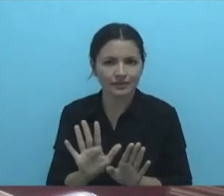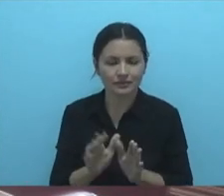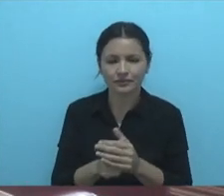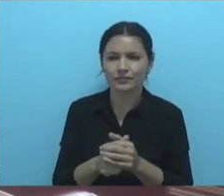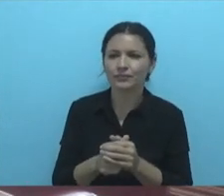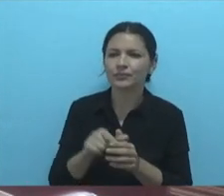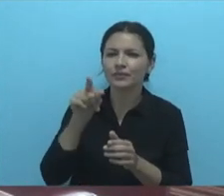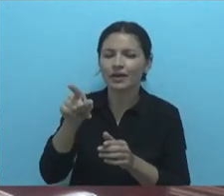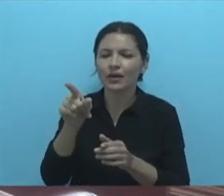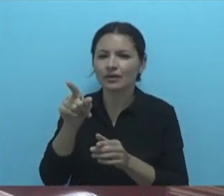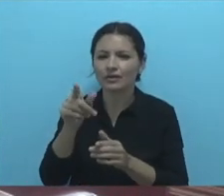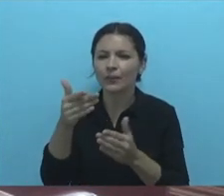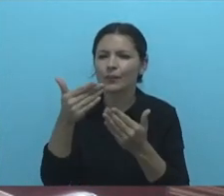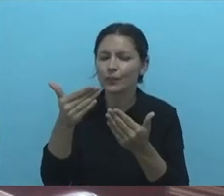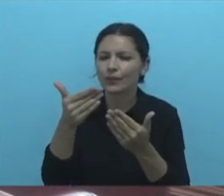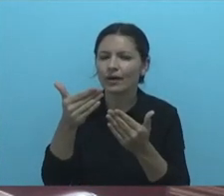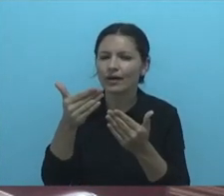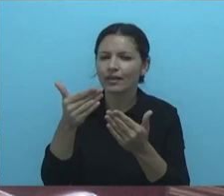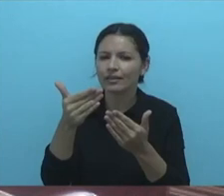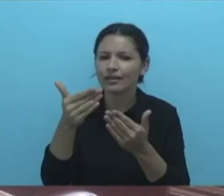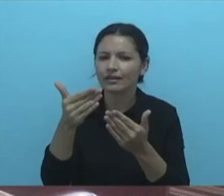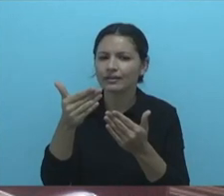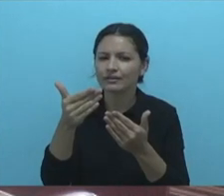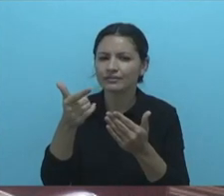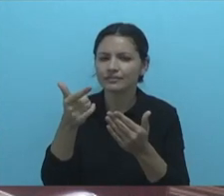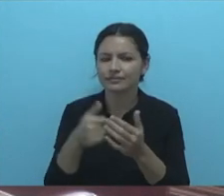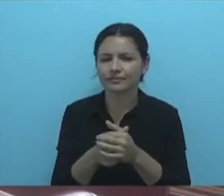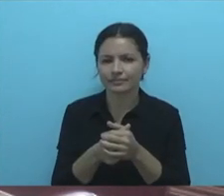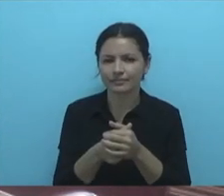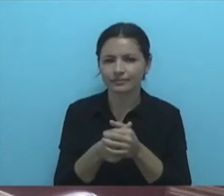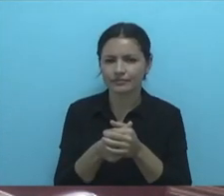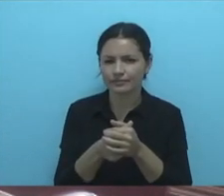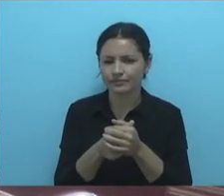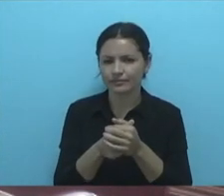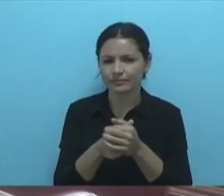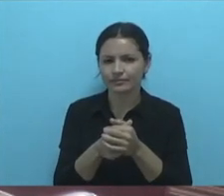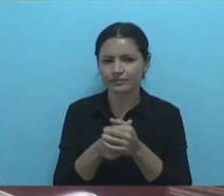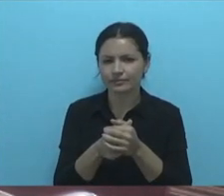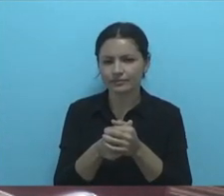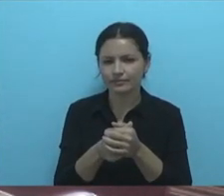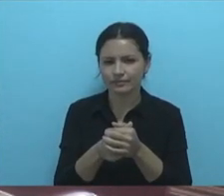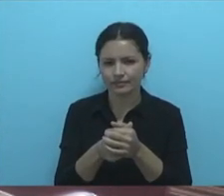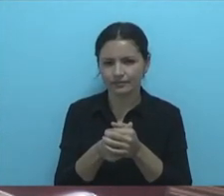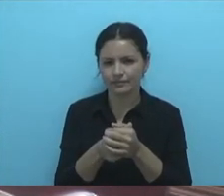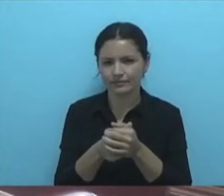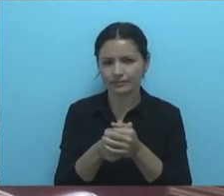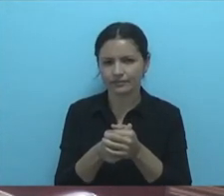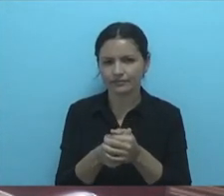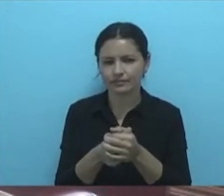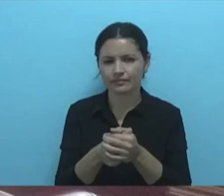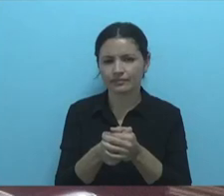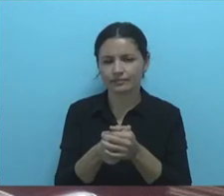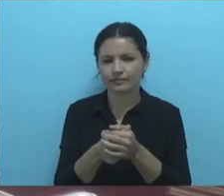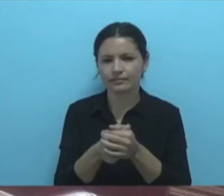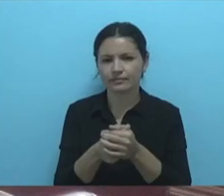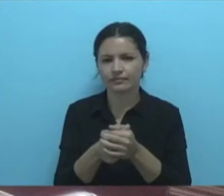su derecho pero llame a las cosas por su nombre y no disfrace de ciencia perfecta su ideología particular por